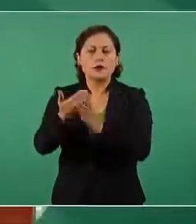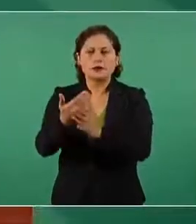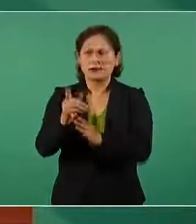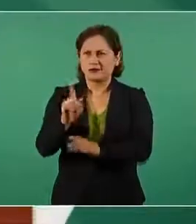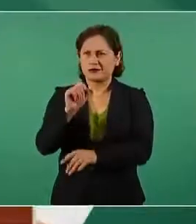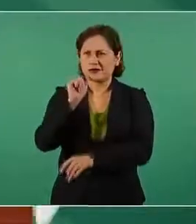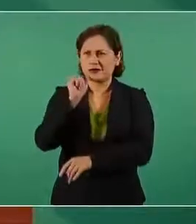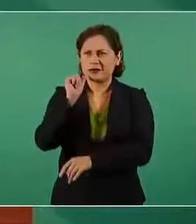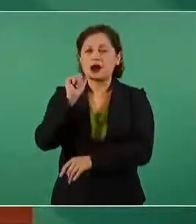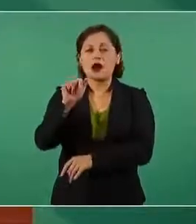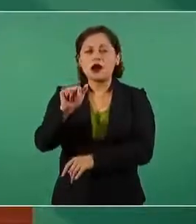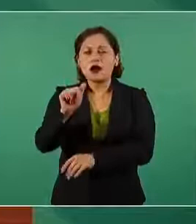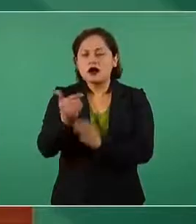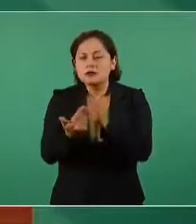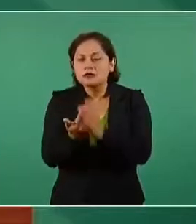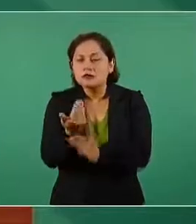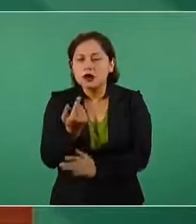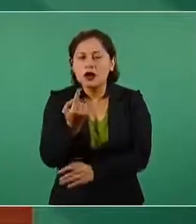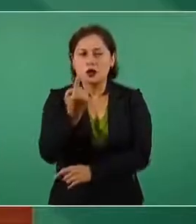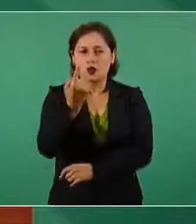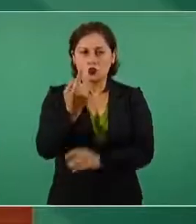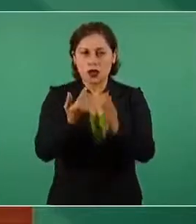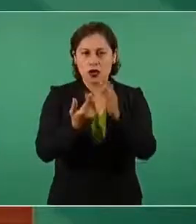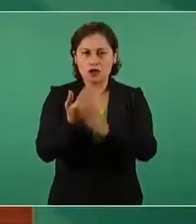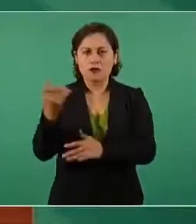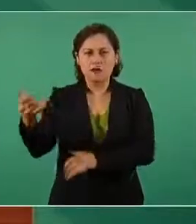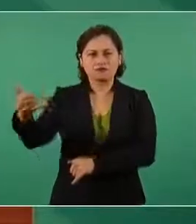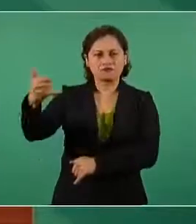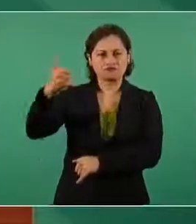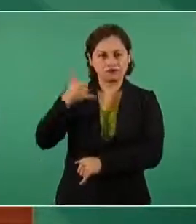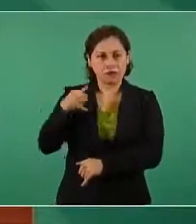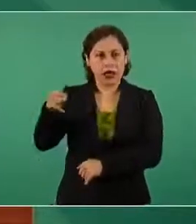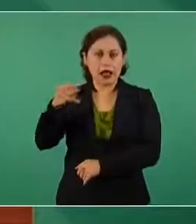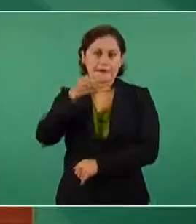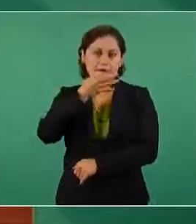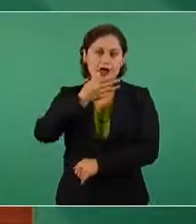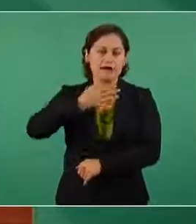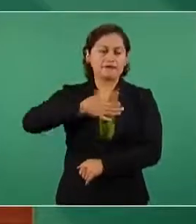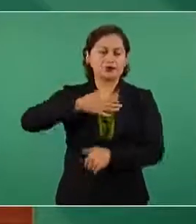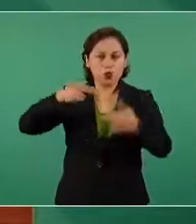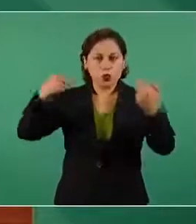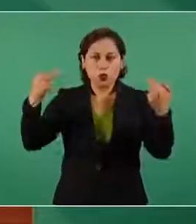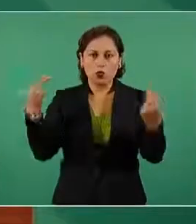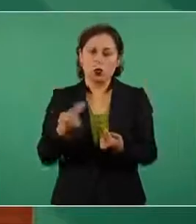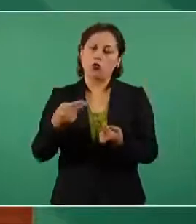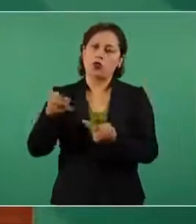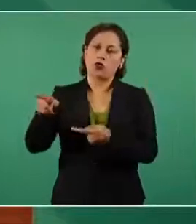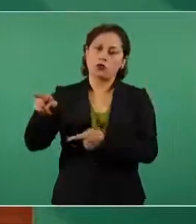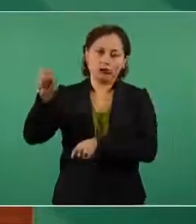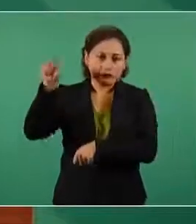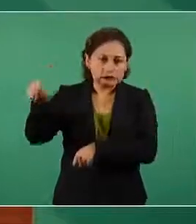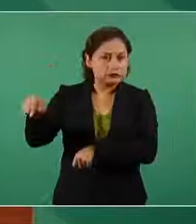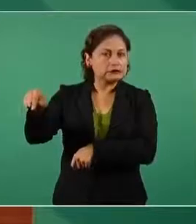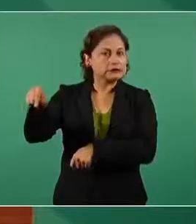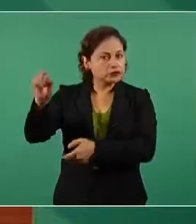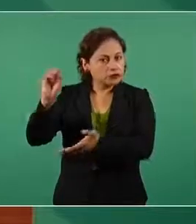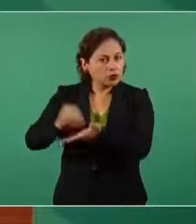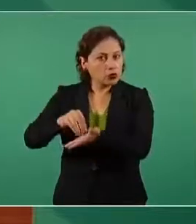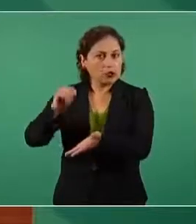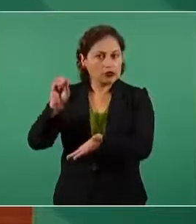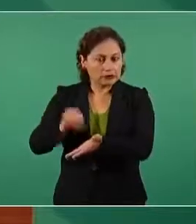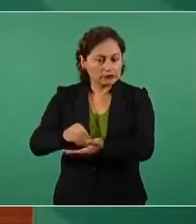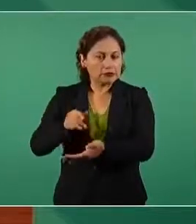mañana, mencionando que era muy urgente que no nos saliéramos del estado, que